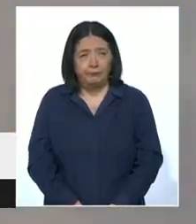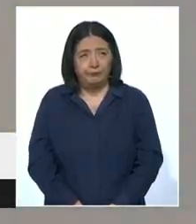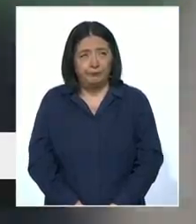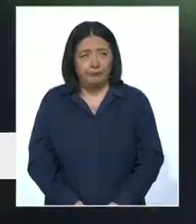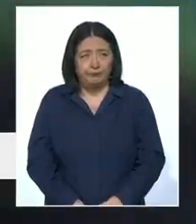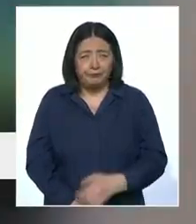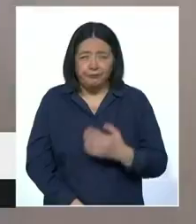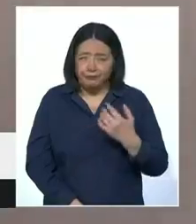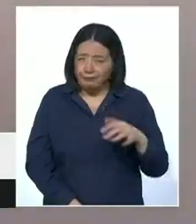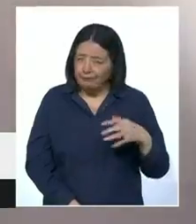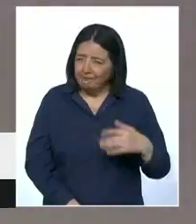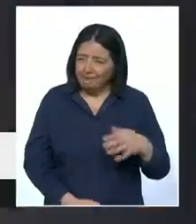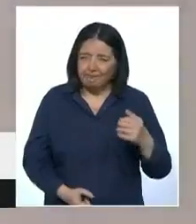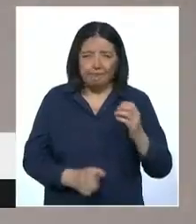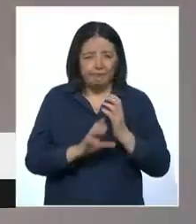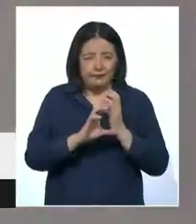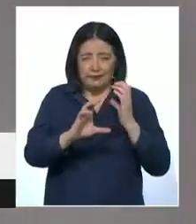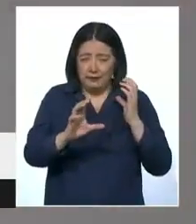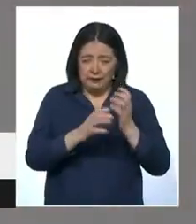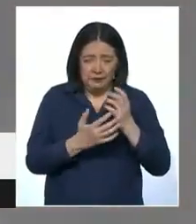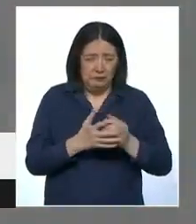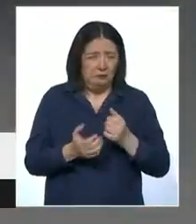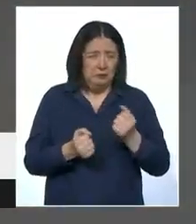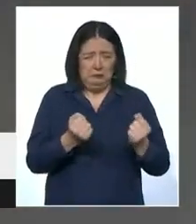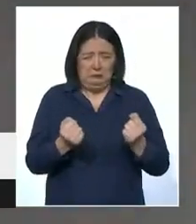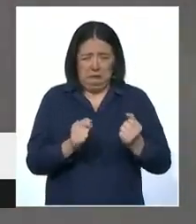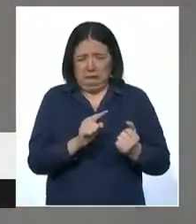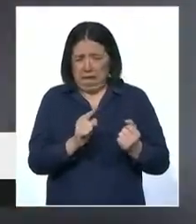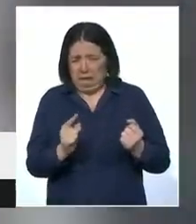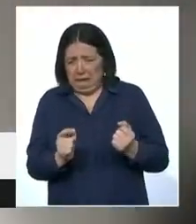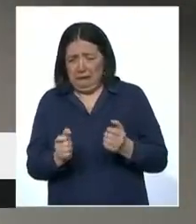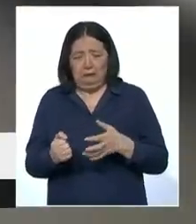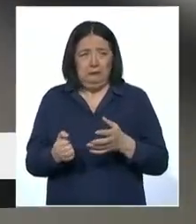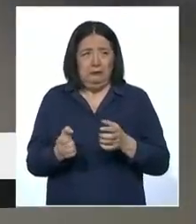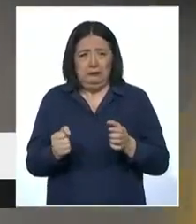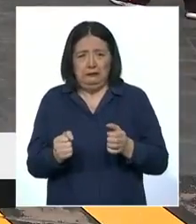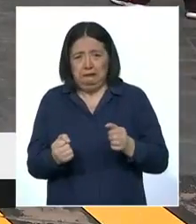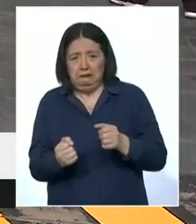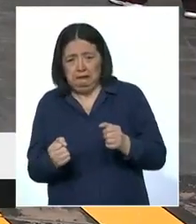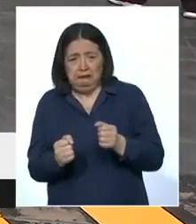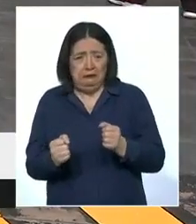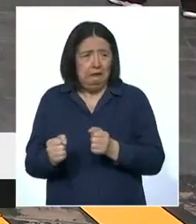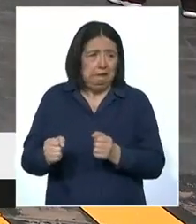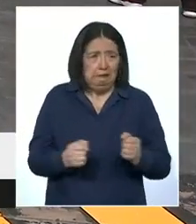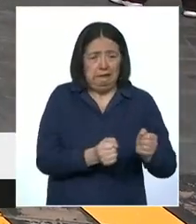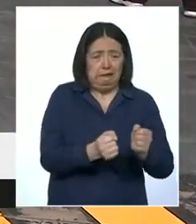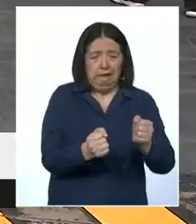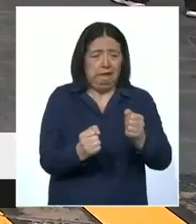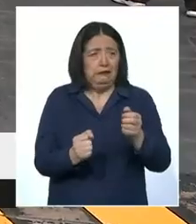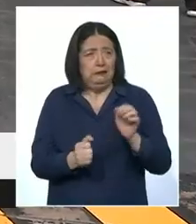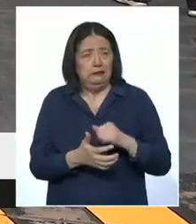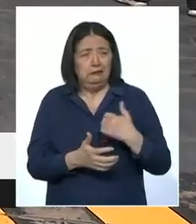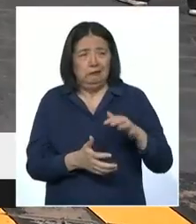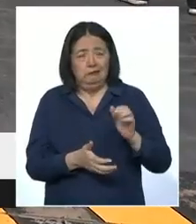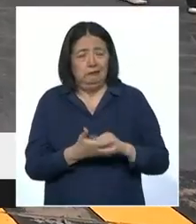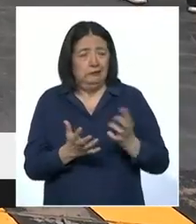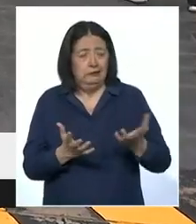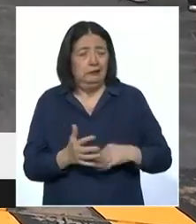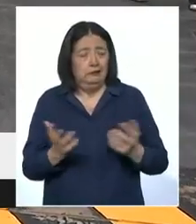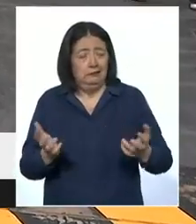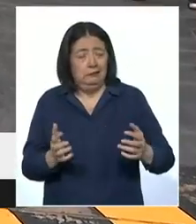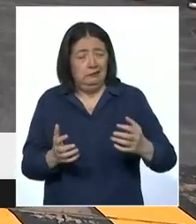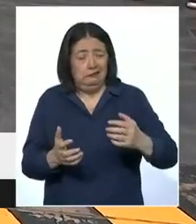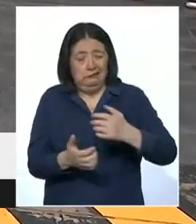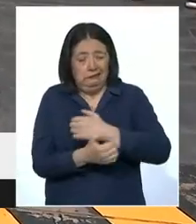El carro, como ya venía a velocidad, para frenar el carro, el chofer se tiraba al medio, pues, ¿no? Se había agarrado y lo único que ha hecho ha sido sentarse y